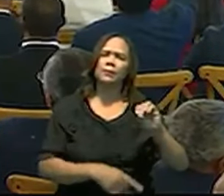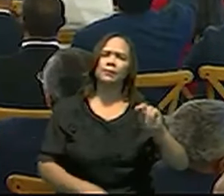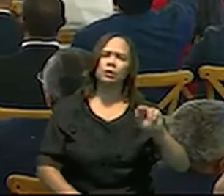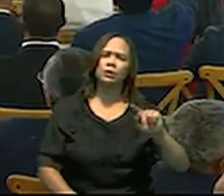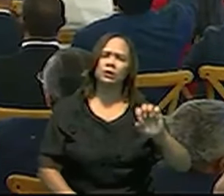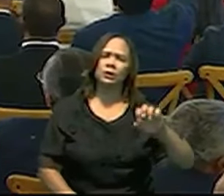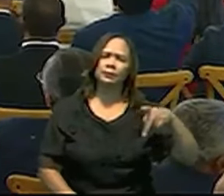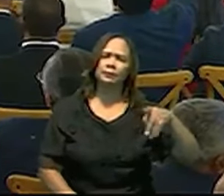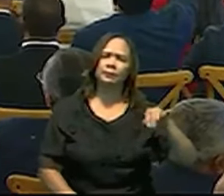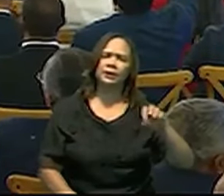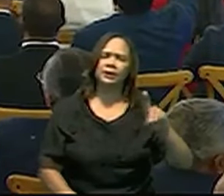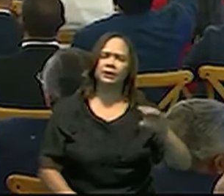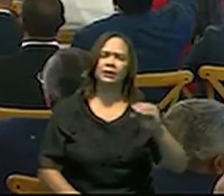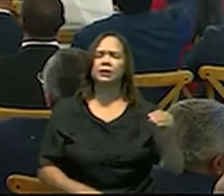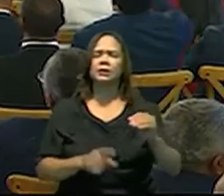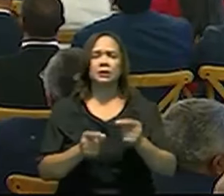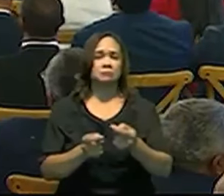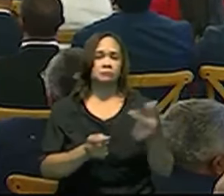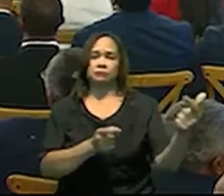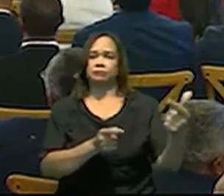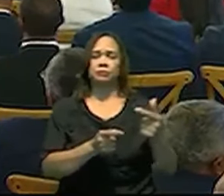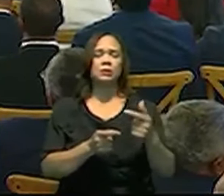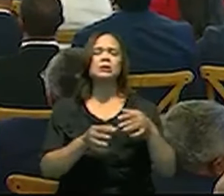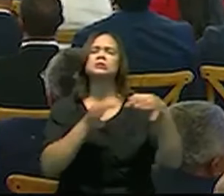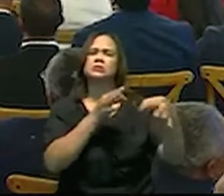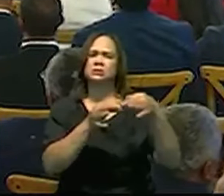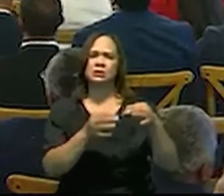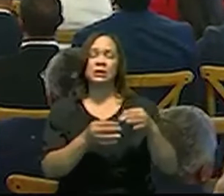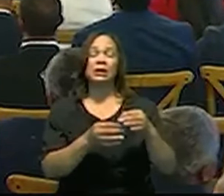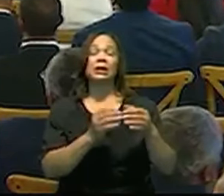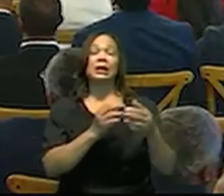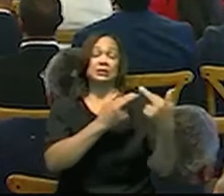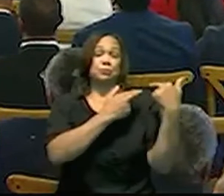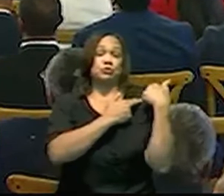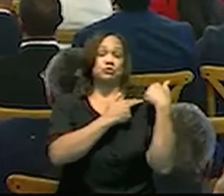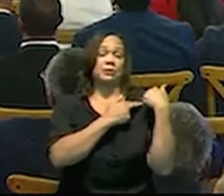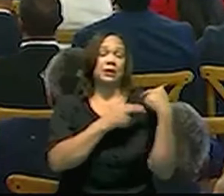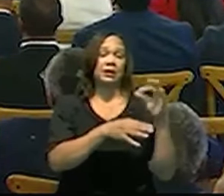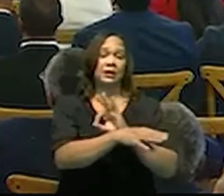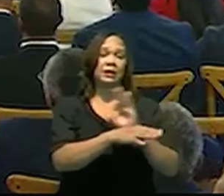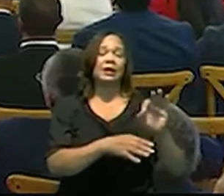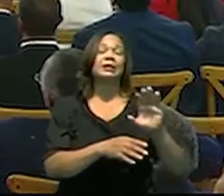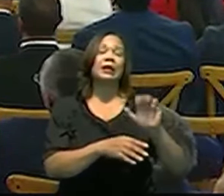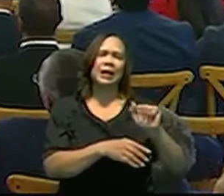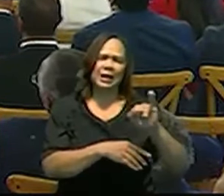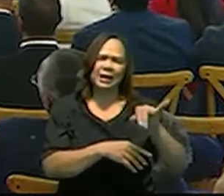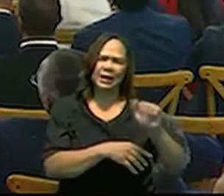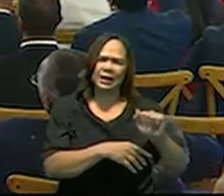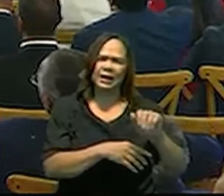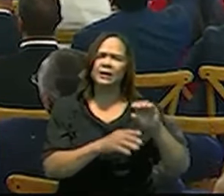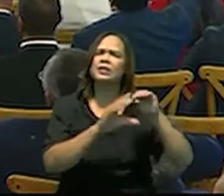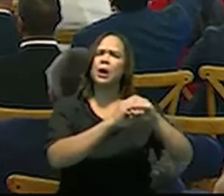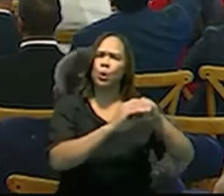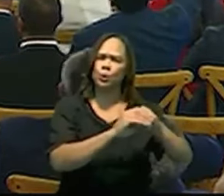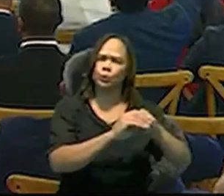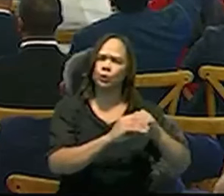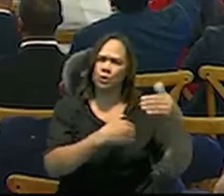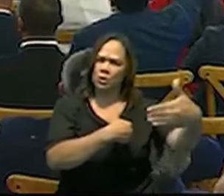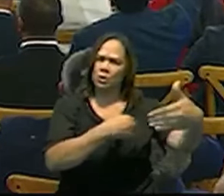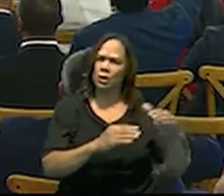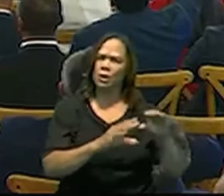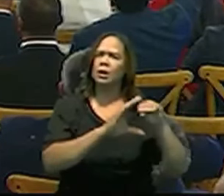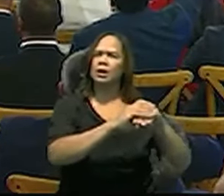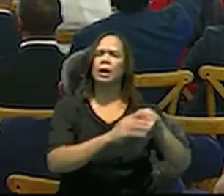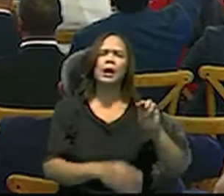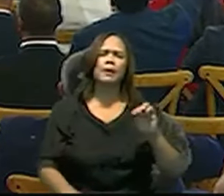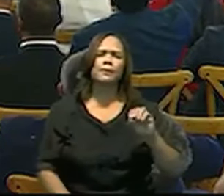eliminado. El cual, aquí importante aclarar, las competencias de la Caja de Ahorro de Obreros y Monte